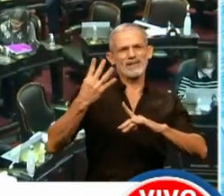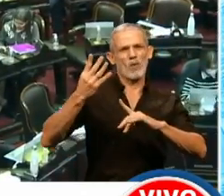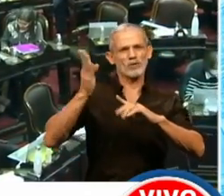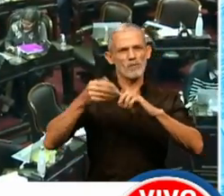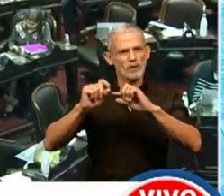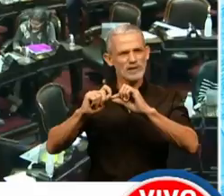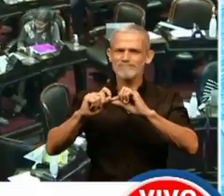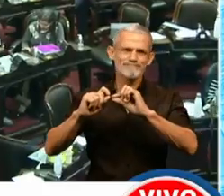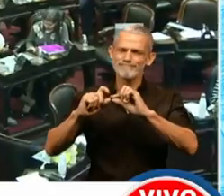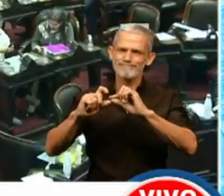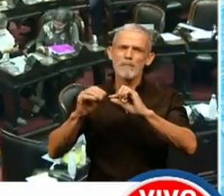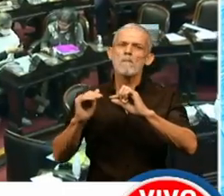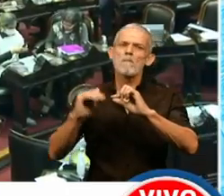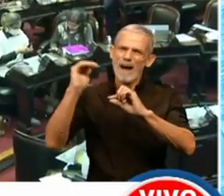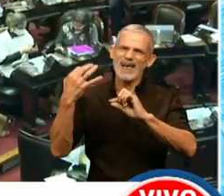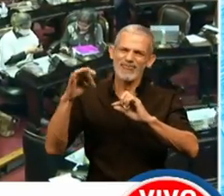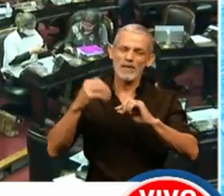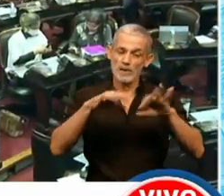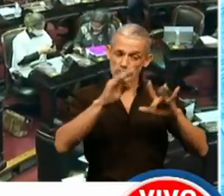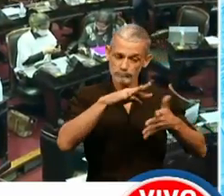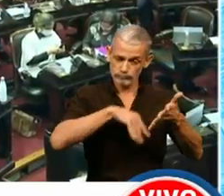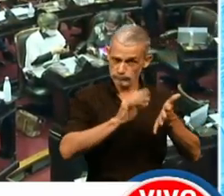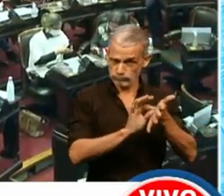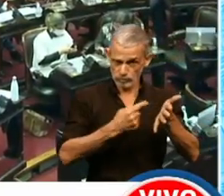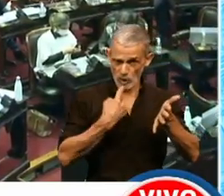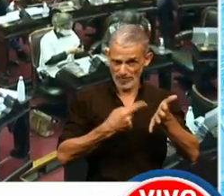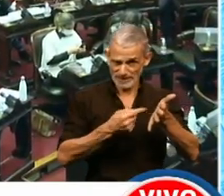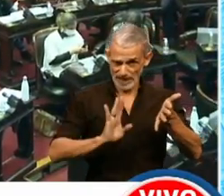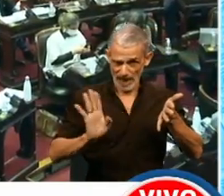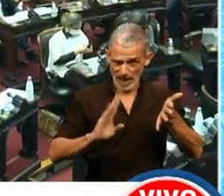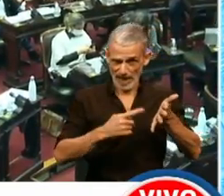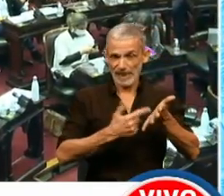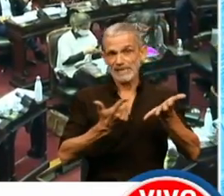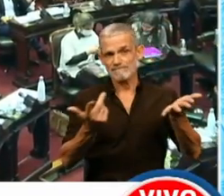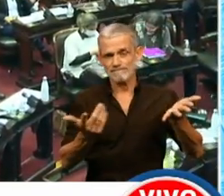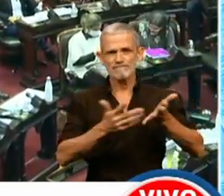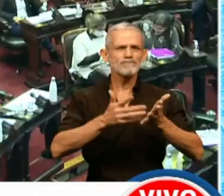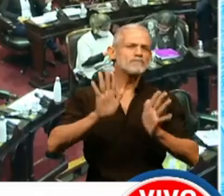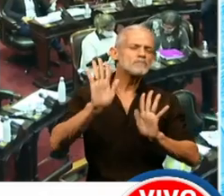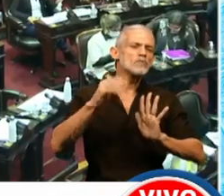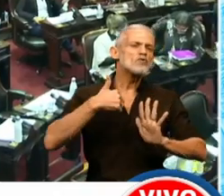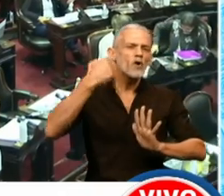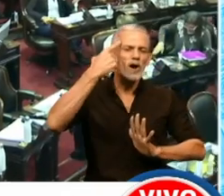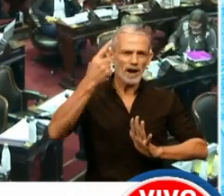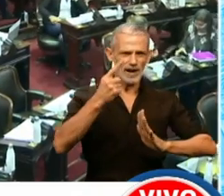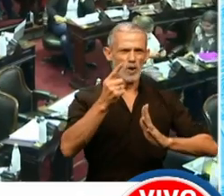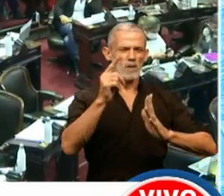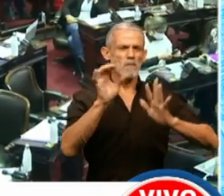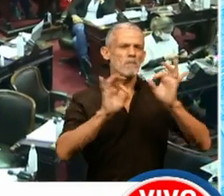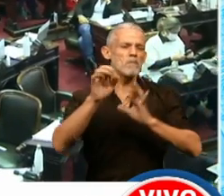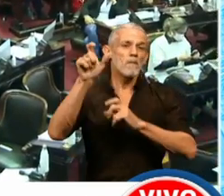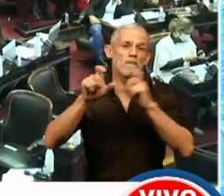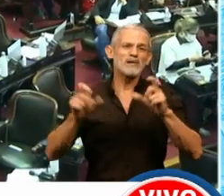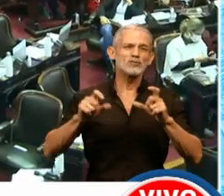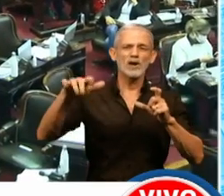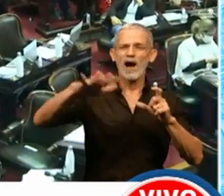ciento no está plasmada en el texto del proyecto en definitiva en mayor o menor proporción usuarios de